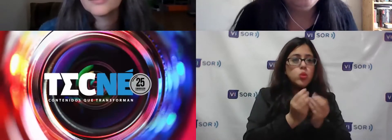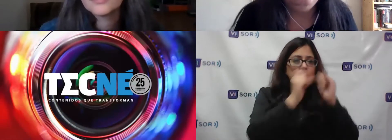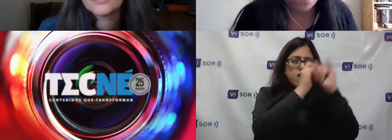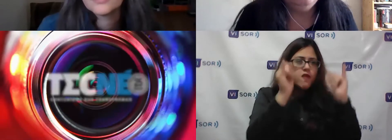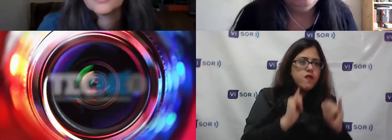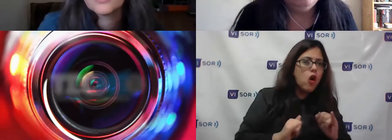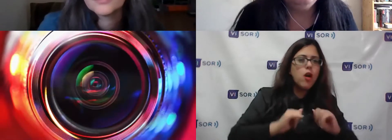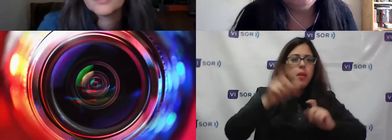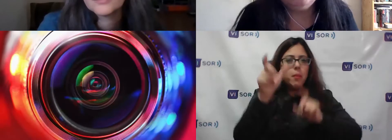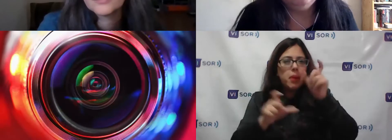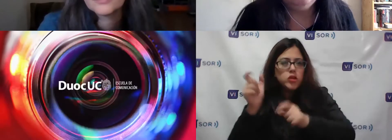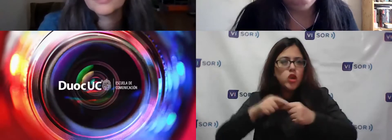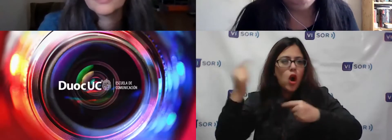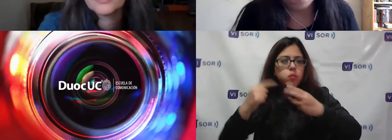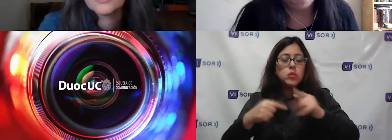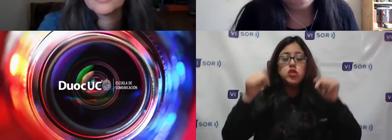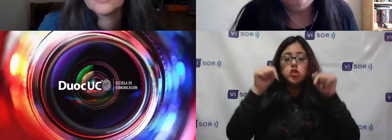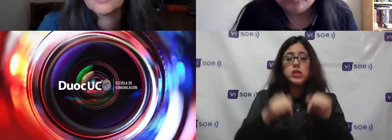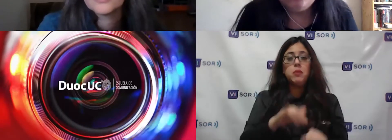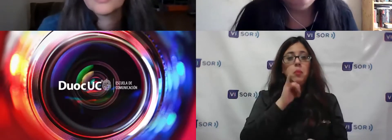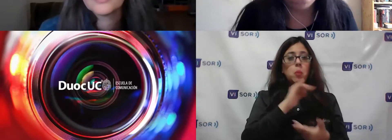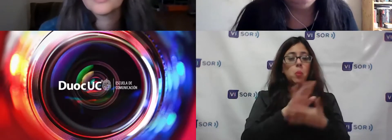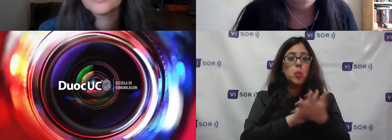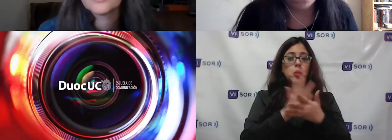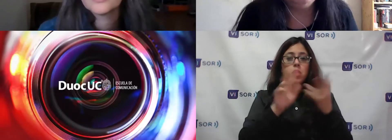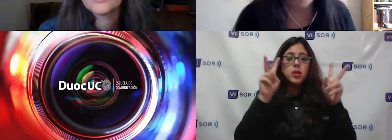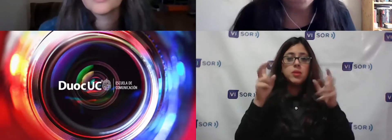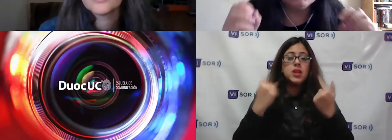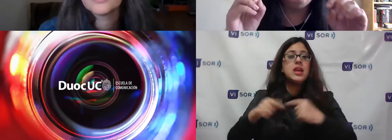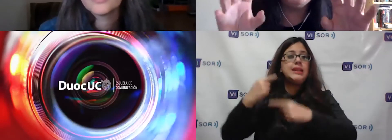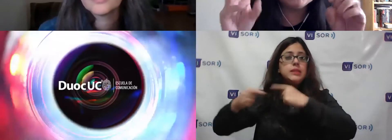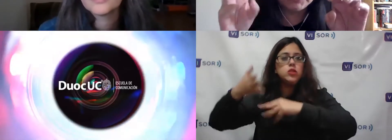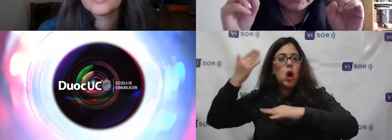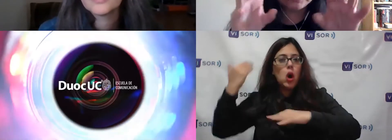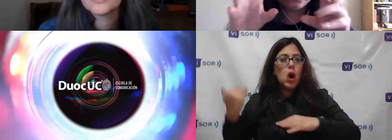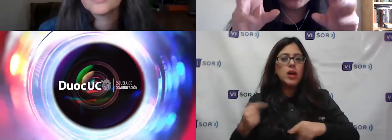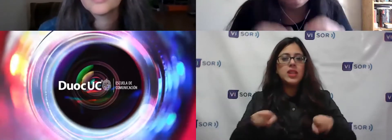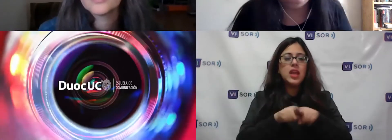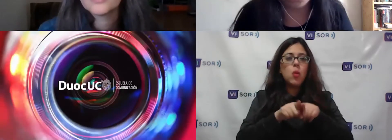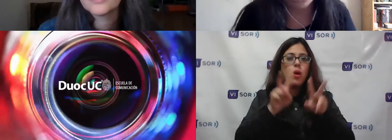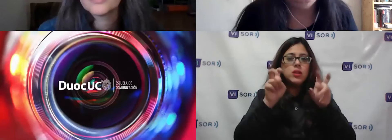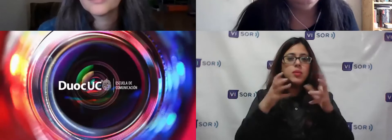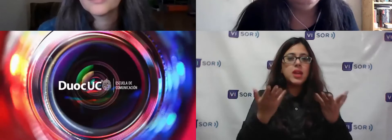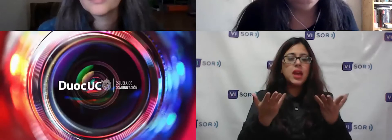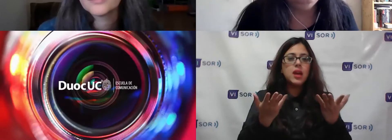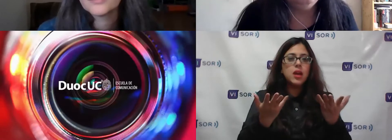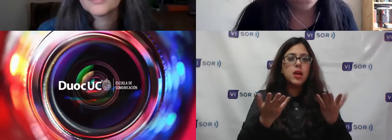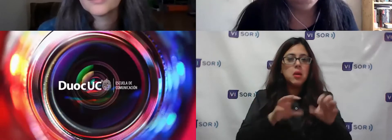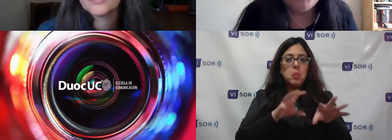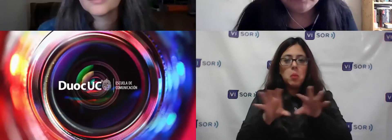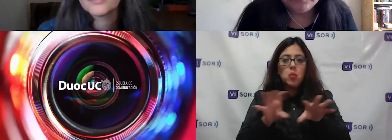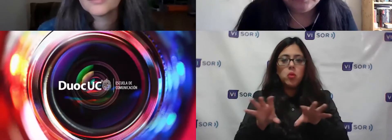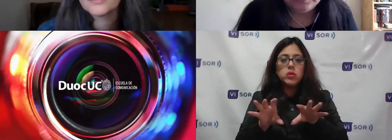y hoy día no sé desde bueno desde el hito histórico de arte mío que son huellas por así decir los signos no desde el hito histórico